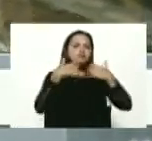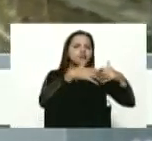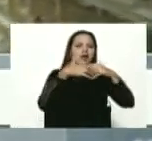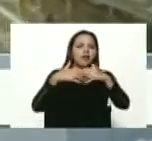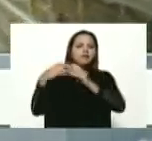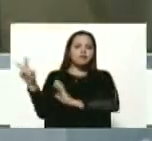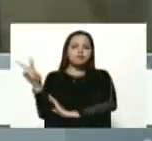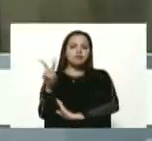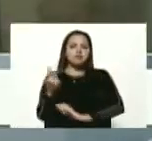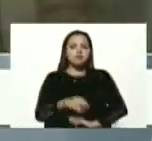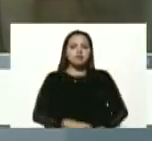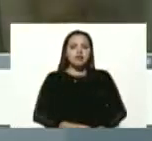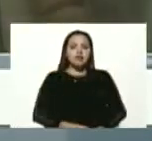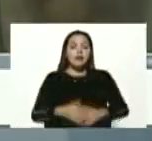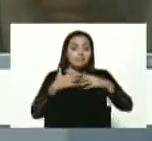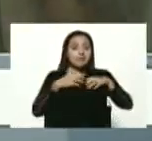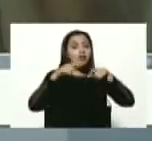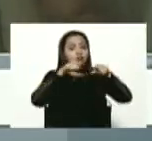en ese empresariado que está allí.